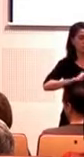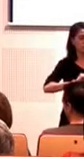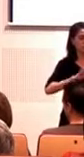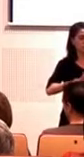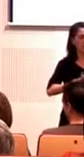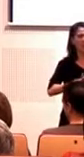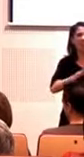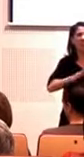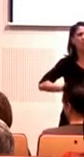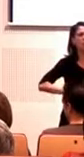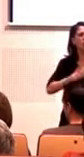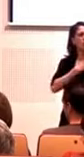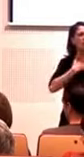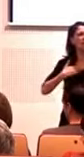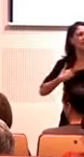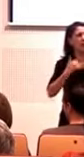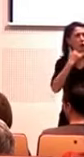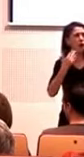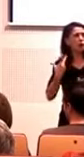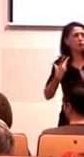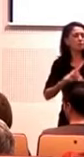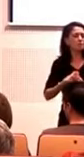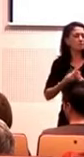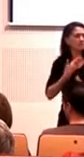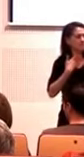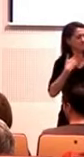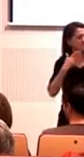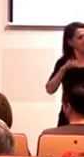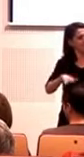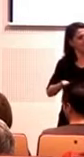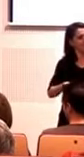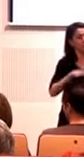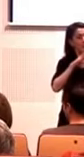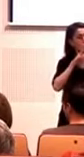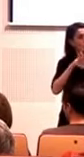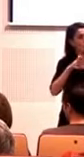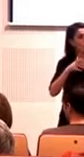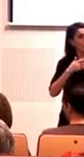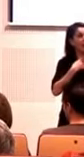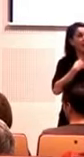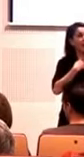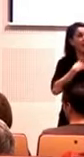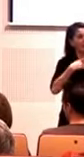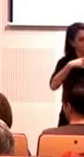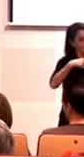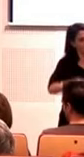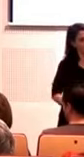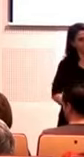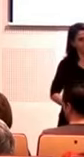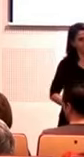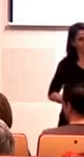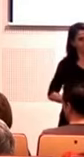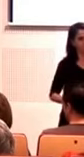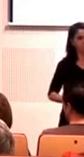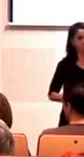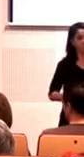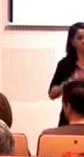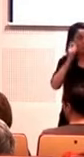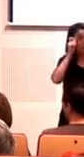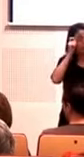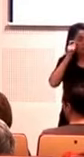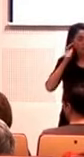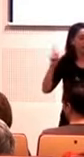quiero tener nada, ¿no? Es que es, ya te digo, es que se me ha bajado todo, todos los niveles. Me imagino que cuando